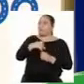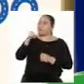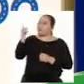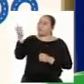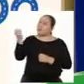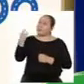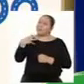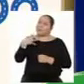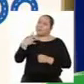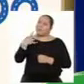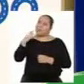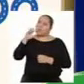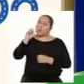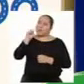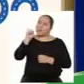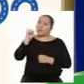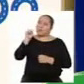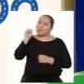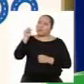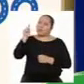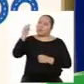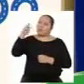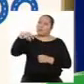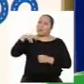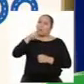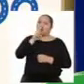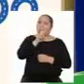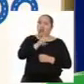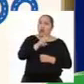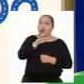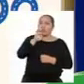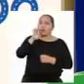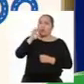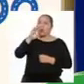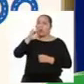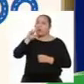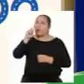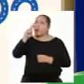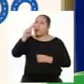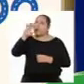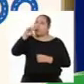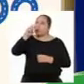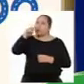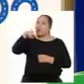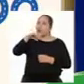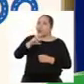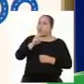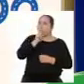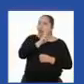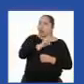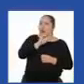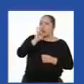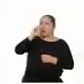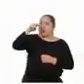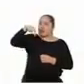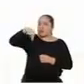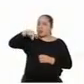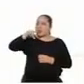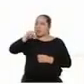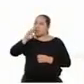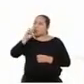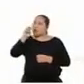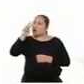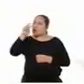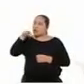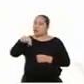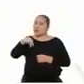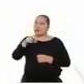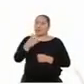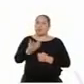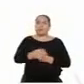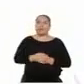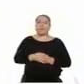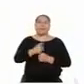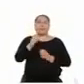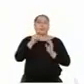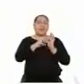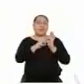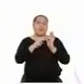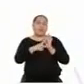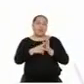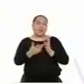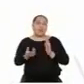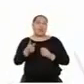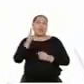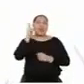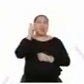Cuando menciona sistema de dos ecuaciones con dos incógnitas, ¿a qué se refiere? Me refiero a que se